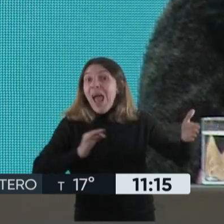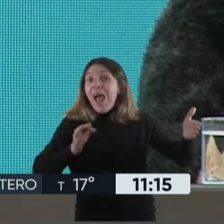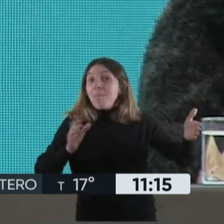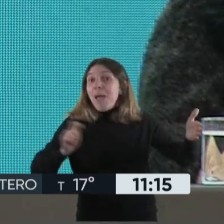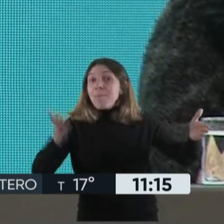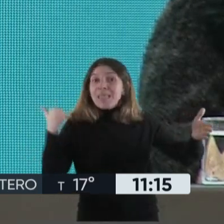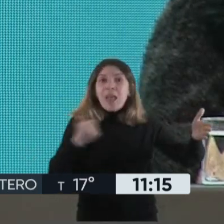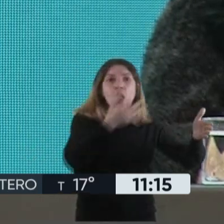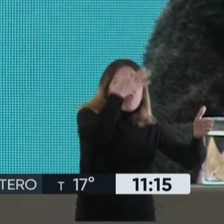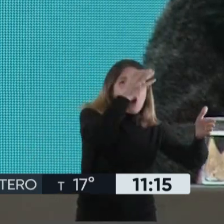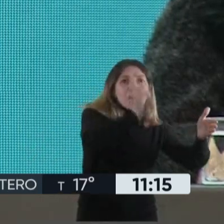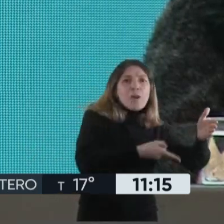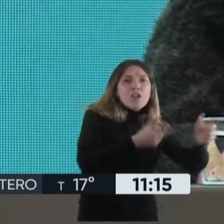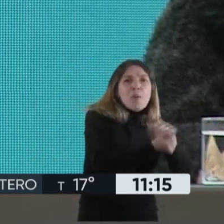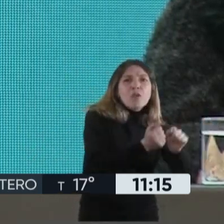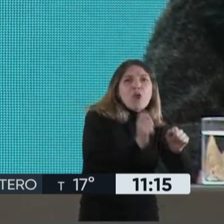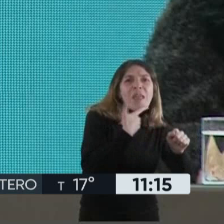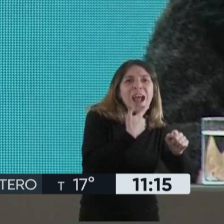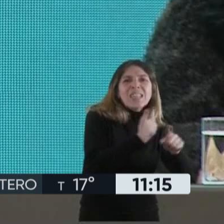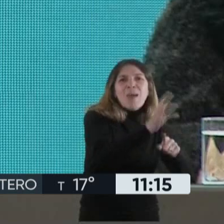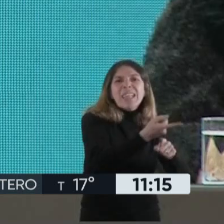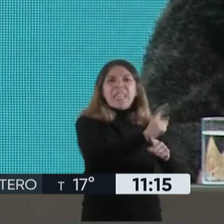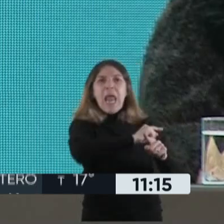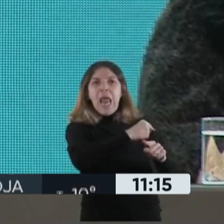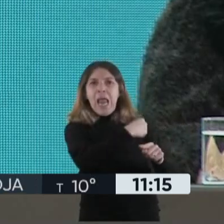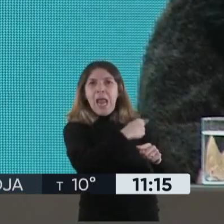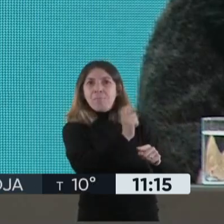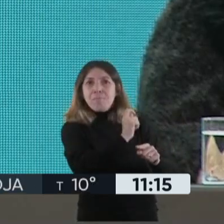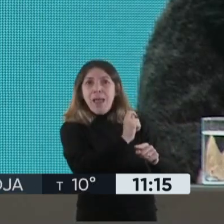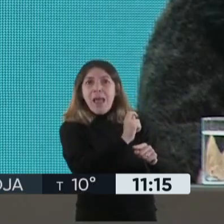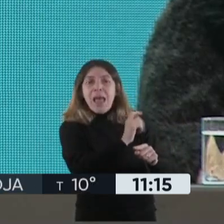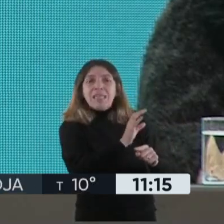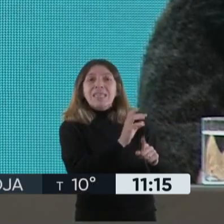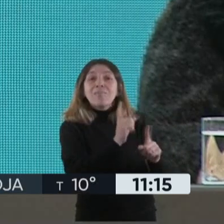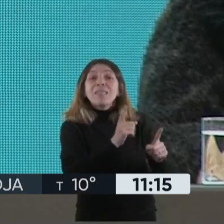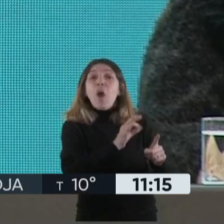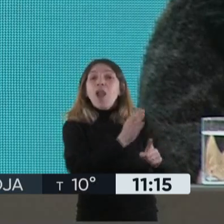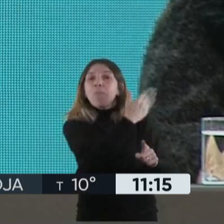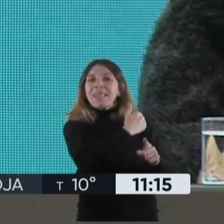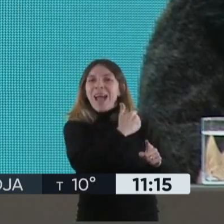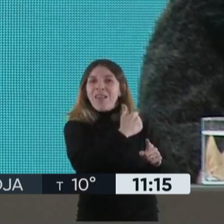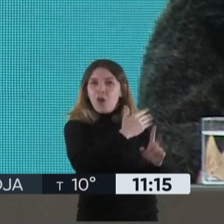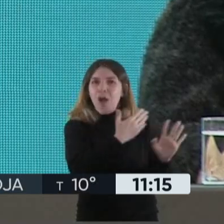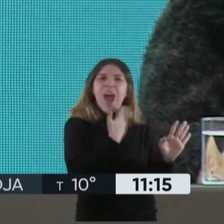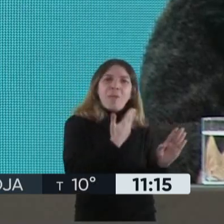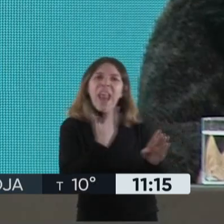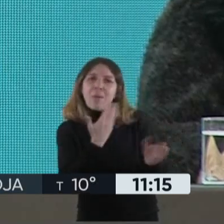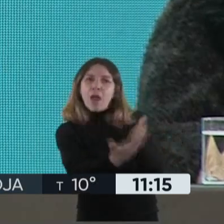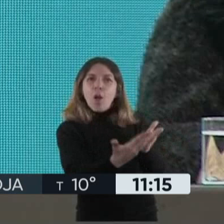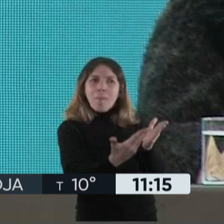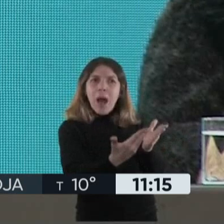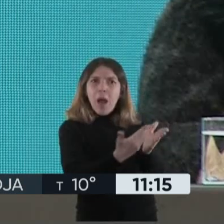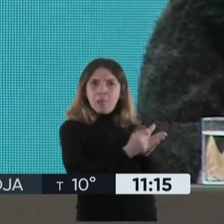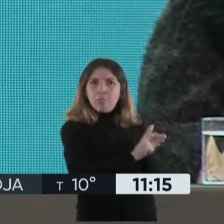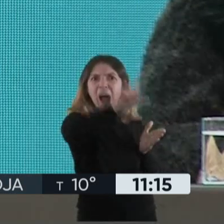en gas, 12% arriba del mismo mes del año pasado. Son todos indicadores que